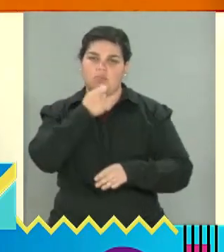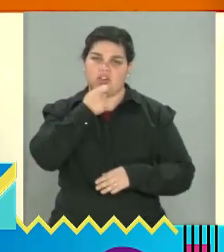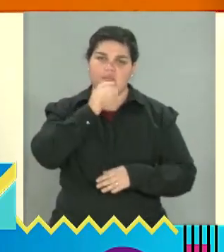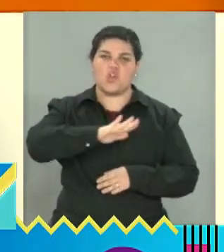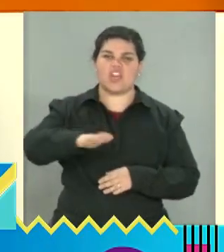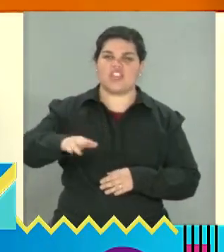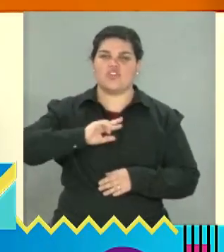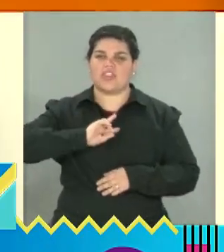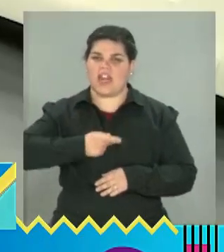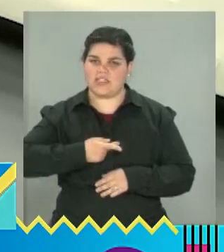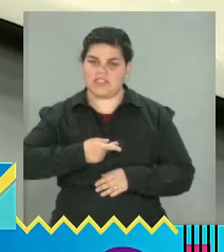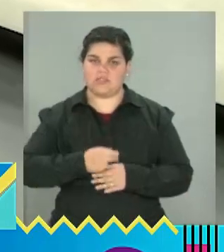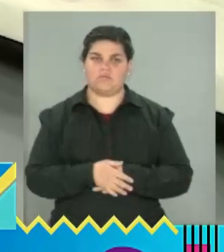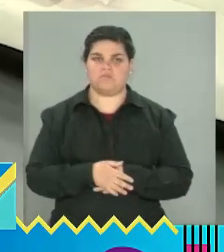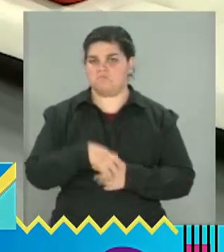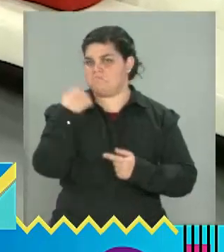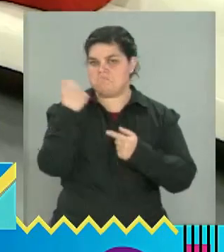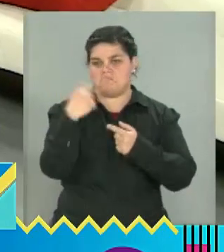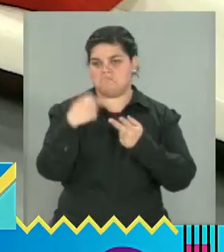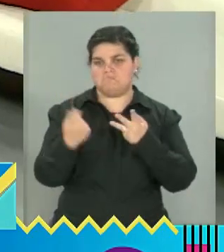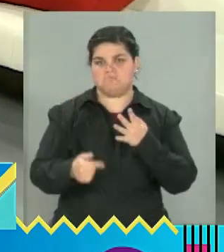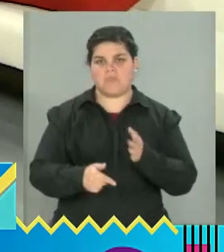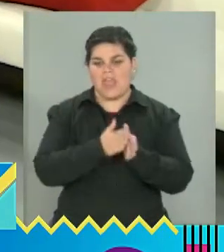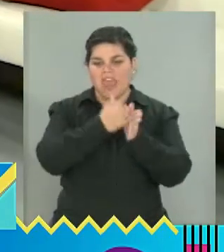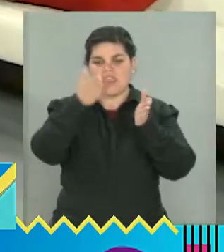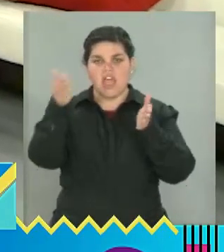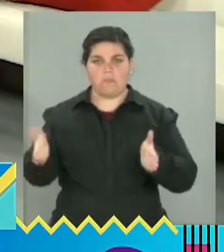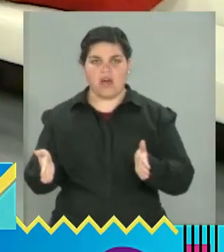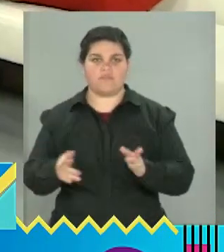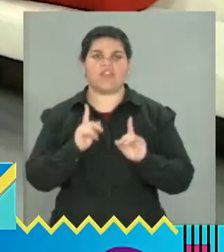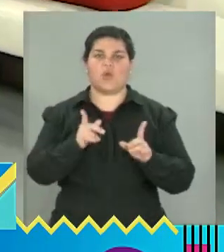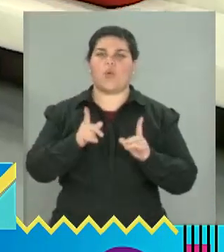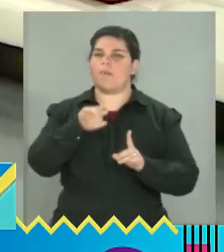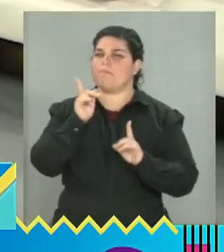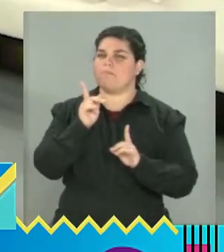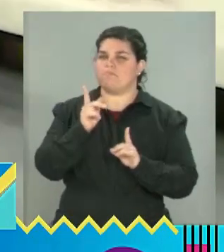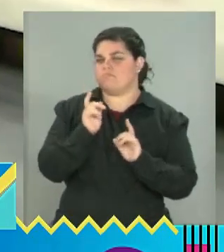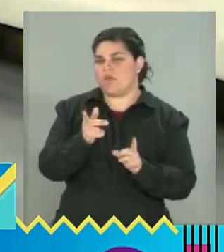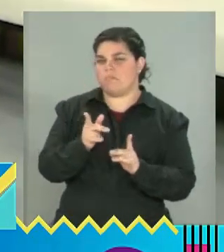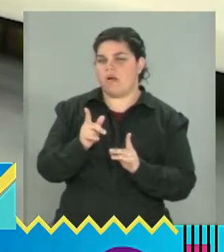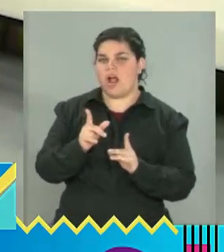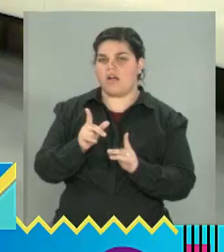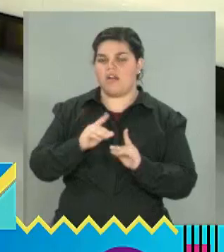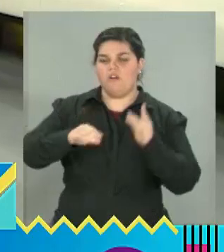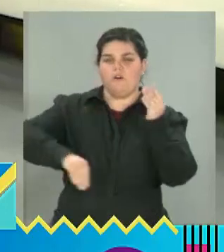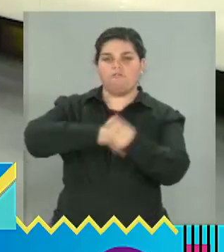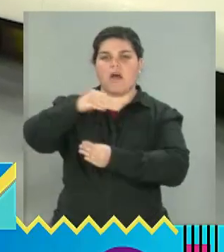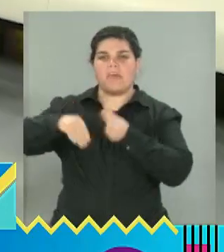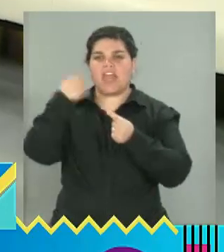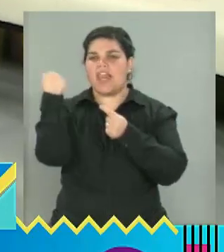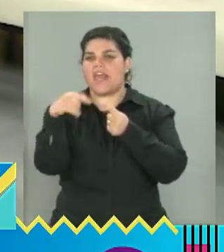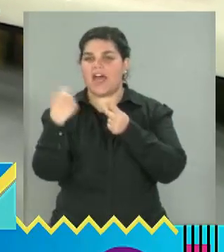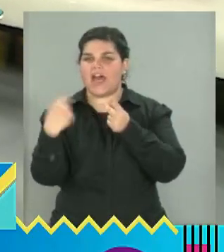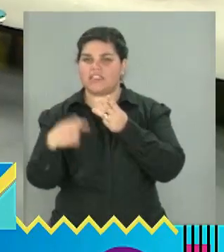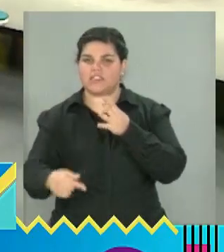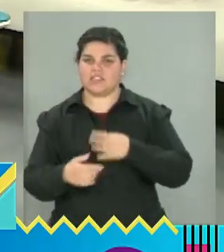trans, o cualquier tipo de infancia. Es como hablar de las familias también, que hoy escapa a los